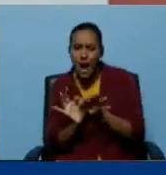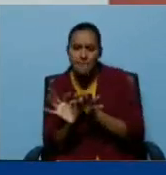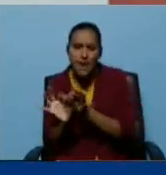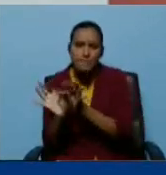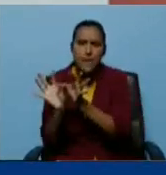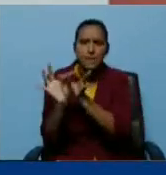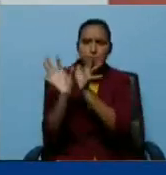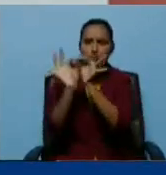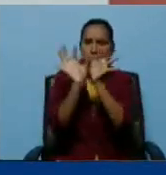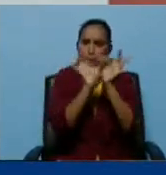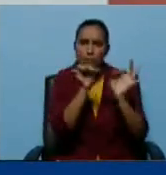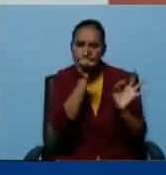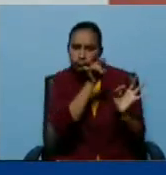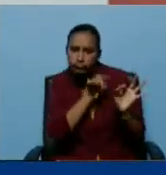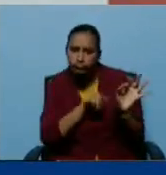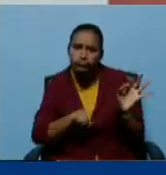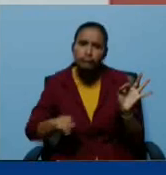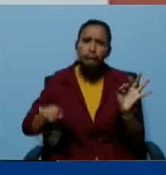de expansión.